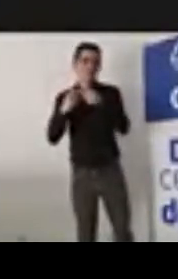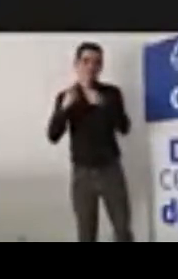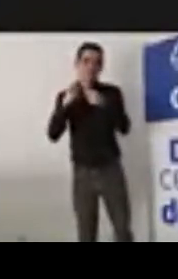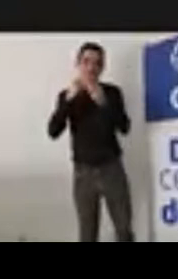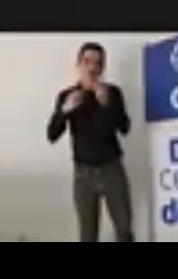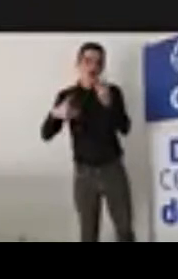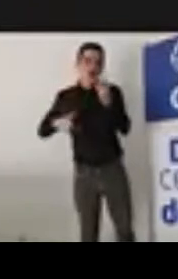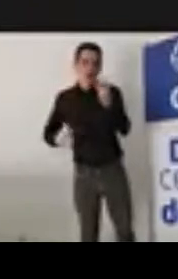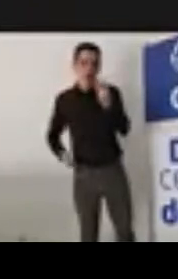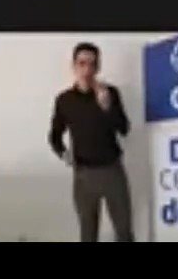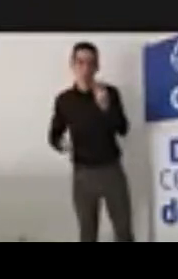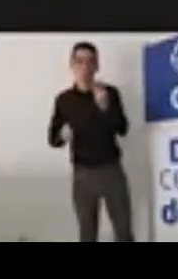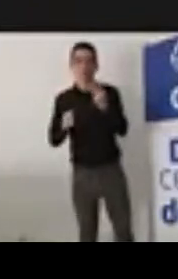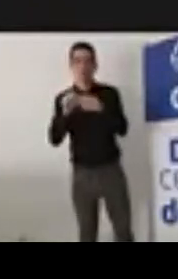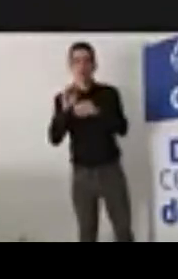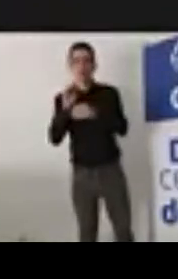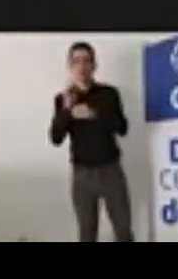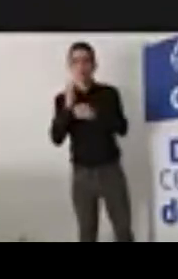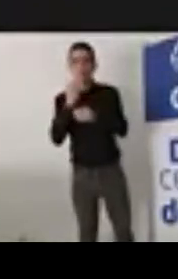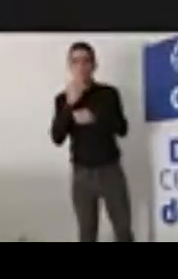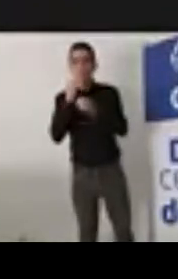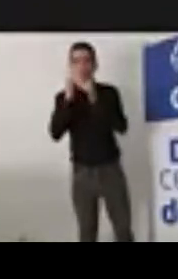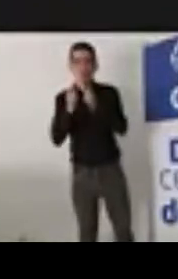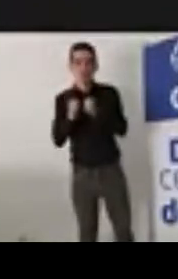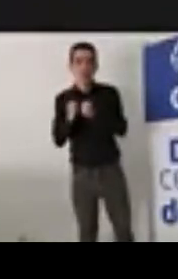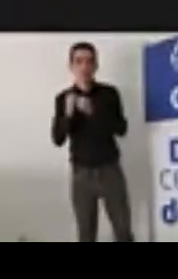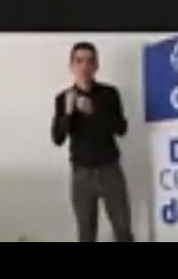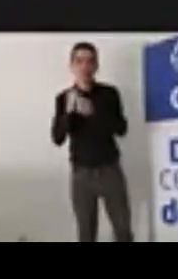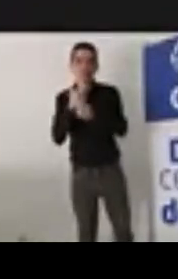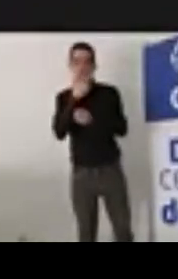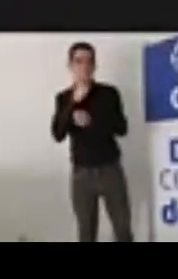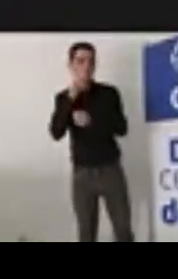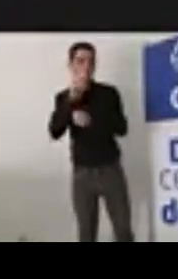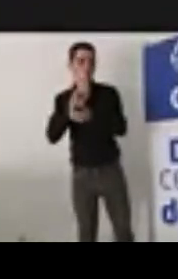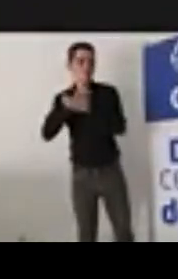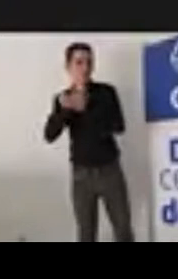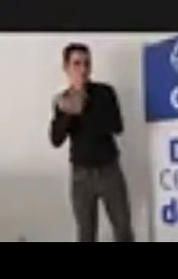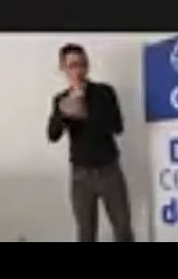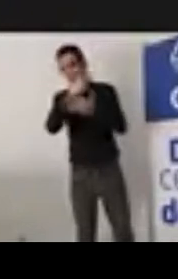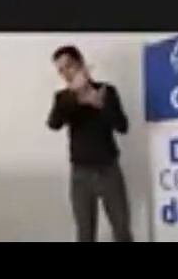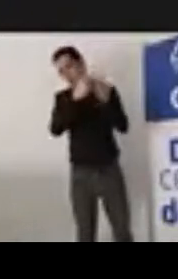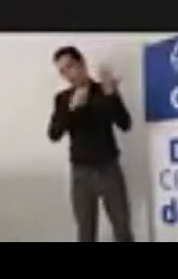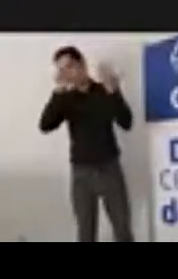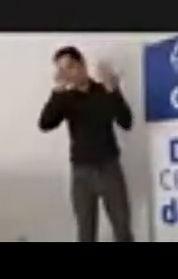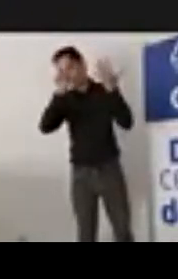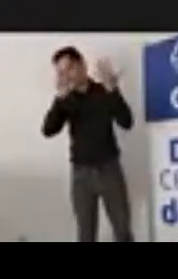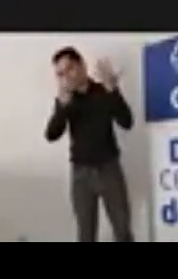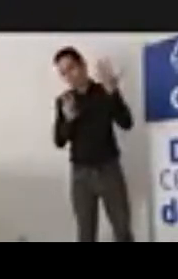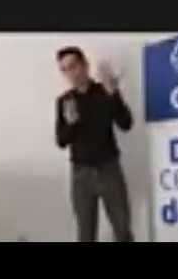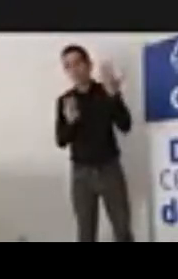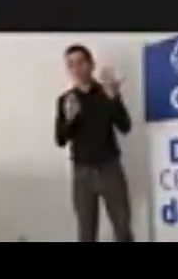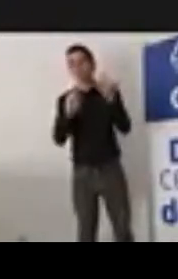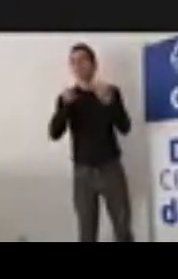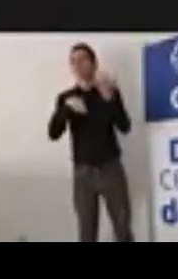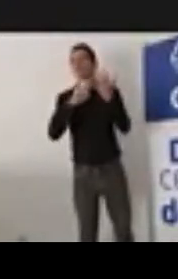de género, que son sin duda alguna esenciales para garantizar a los jóvenes derechos. Luego, una agenda de desarrollo económico, la